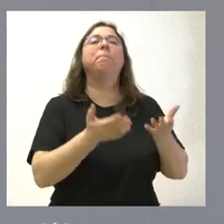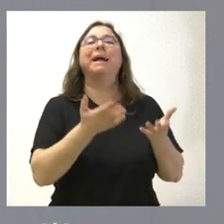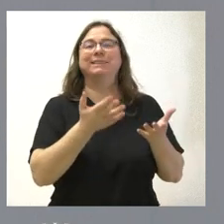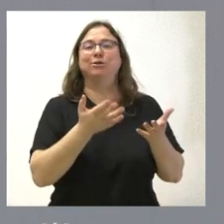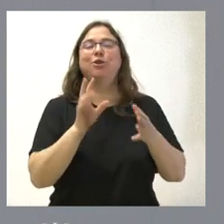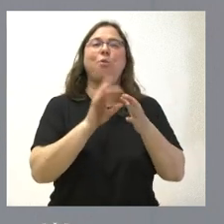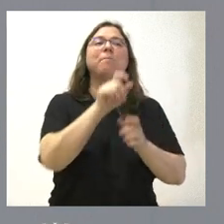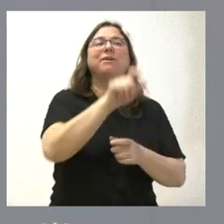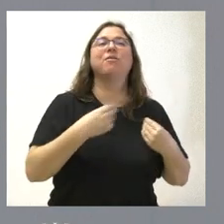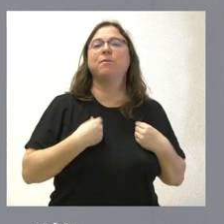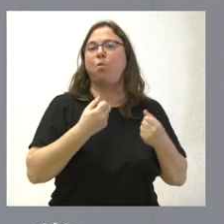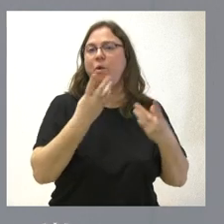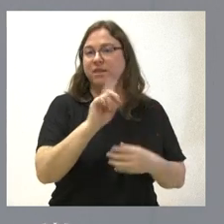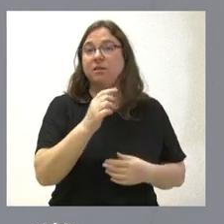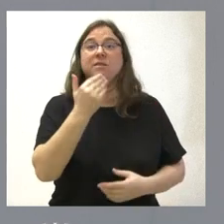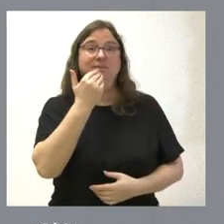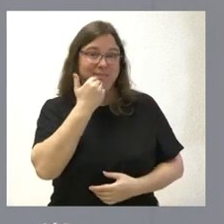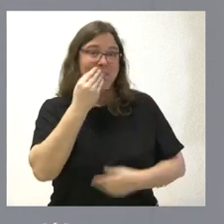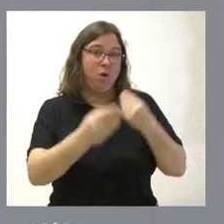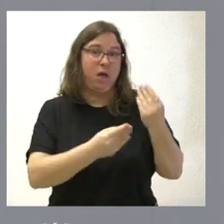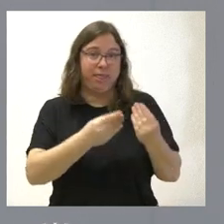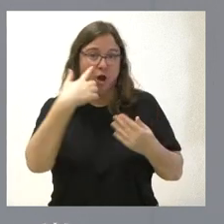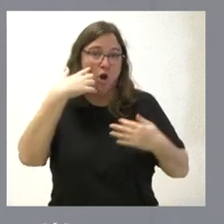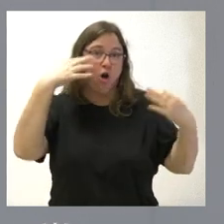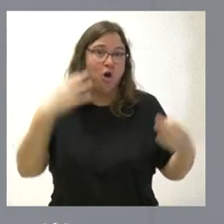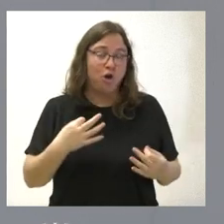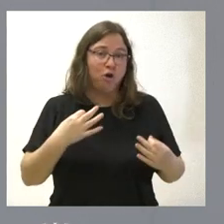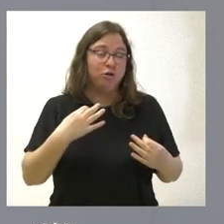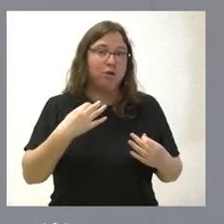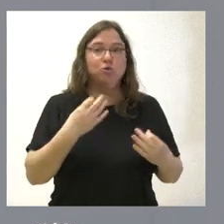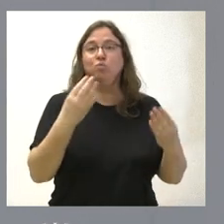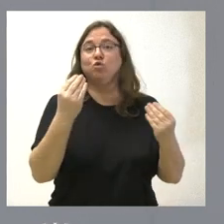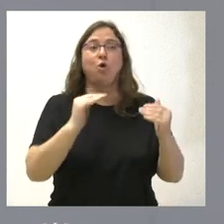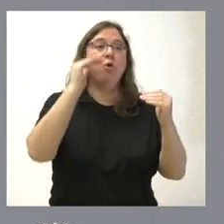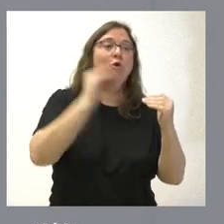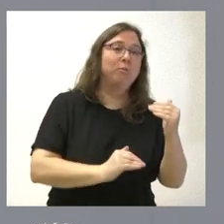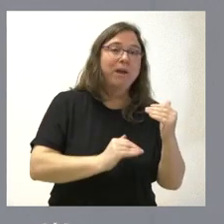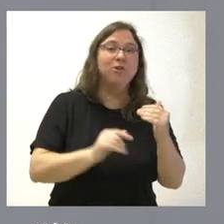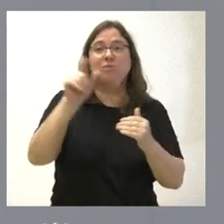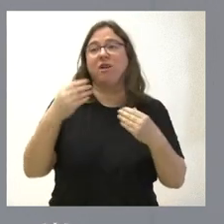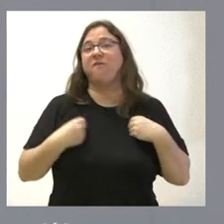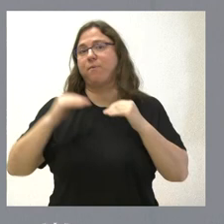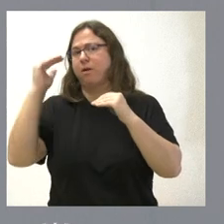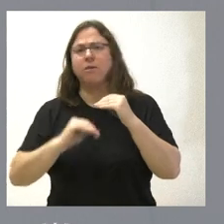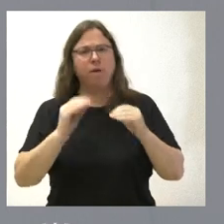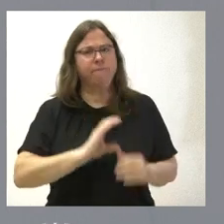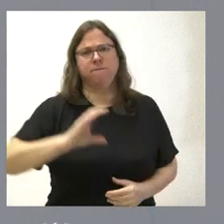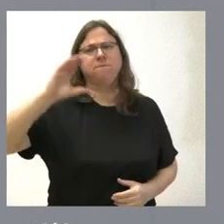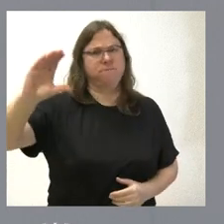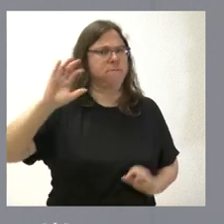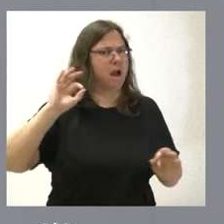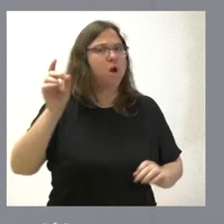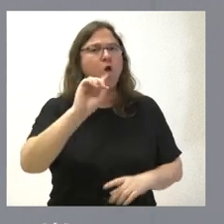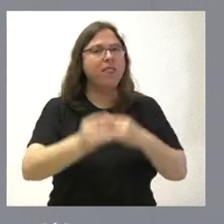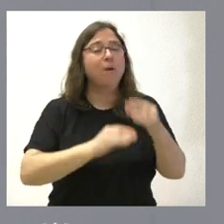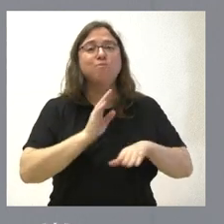el punto de vista poblacional si fuera así lógicamente destinarían Mucho menos a las provincias menos pobladas de lo que lo estamos haciendo Y no lo hacemos